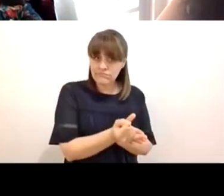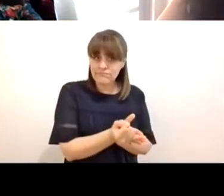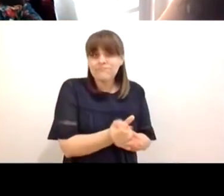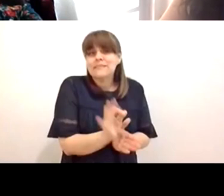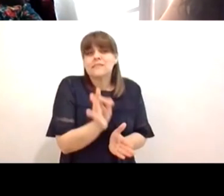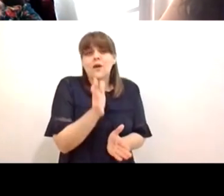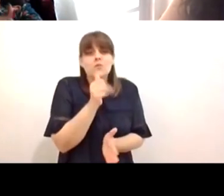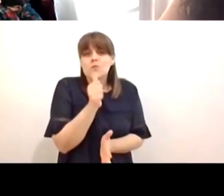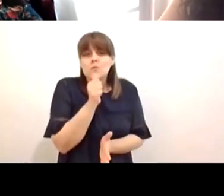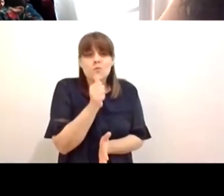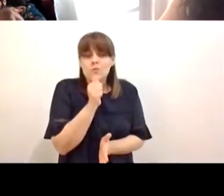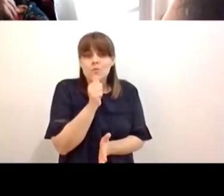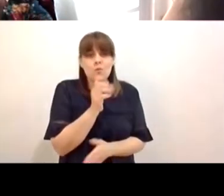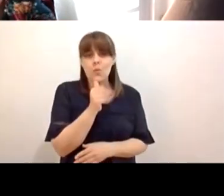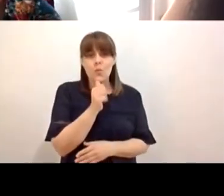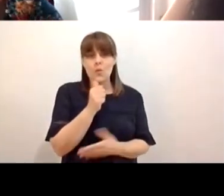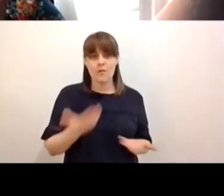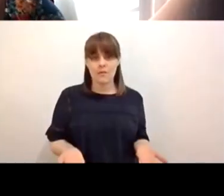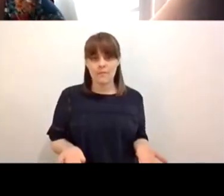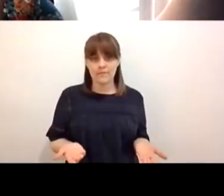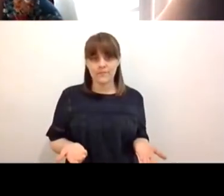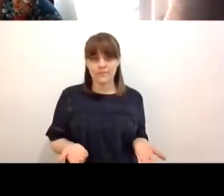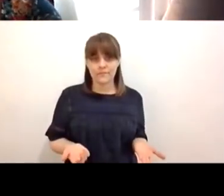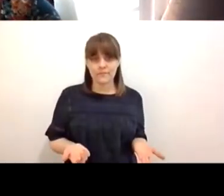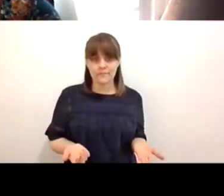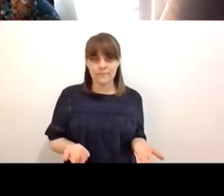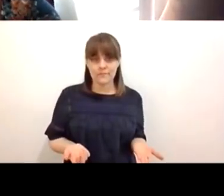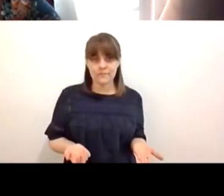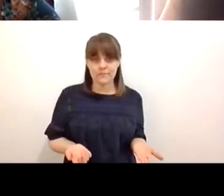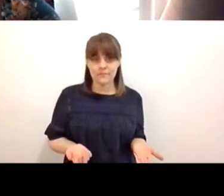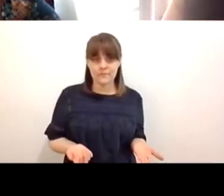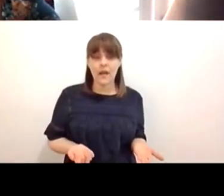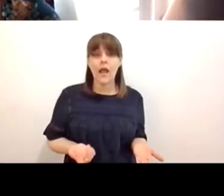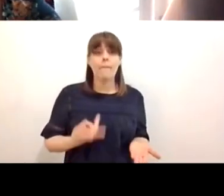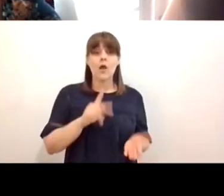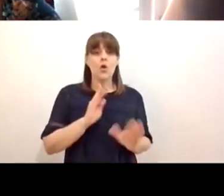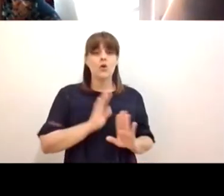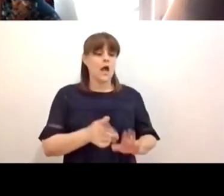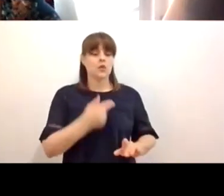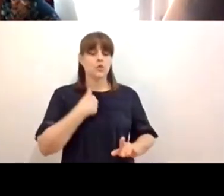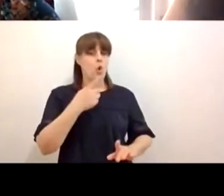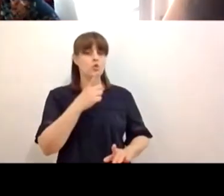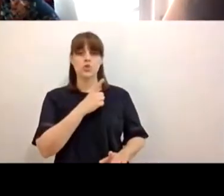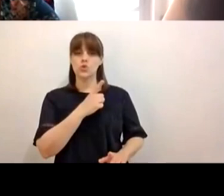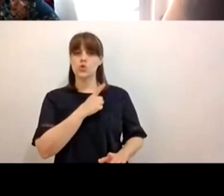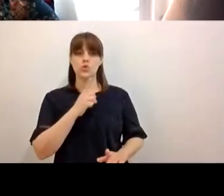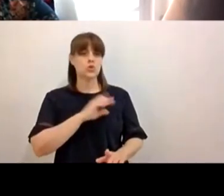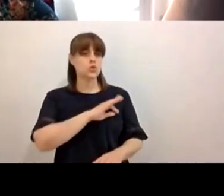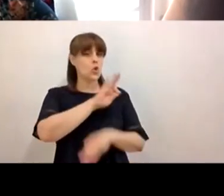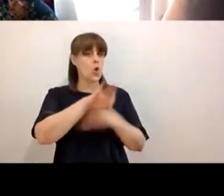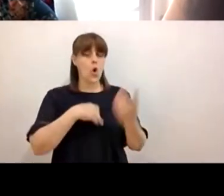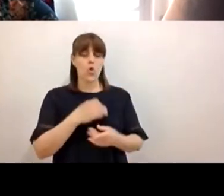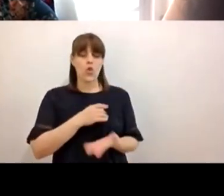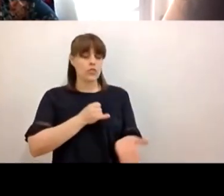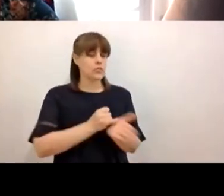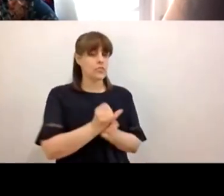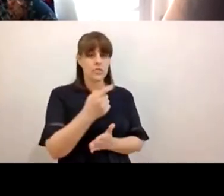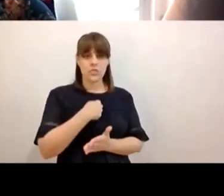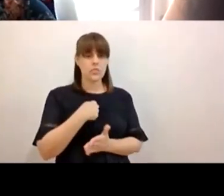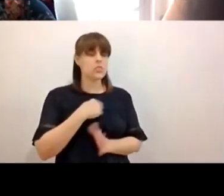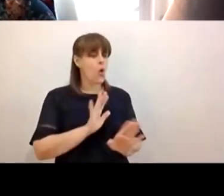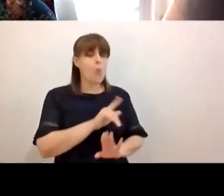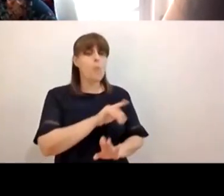esa en esa parte lo que no significa que no puede asumir nada que no puede decidir nada o que no puede saber nada por supuesto que no